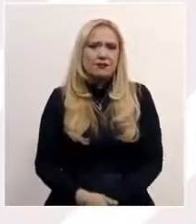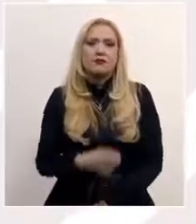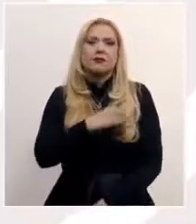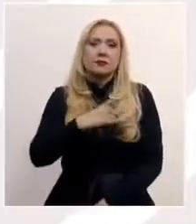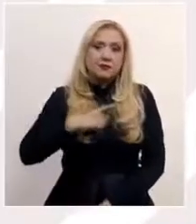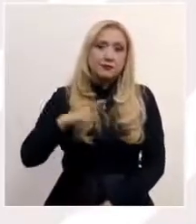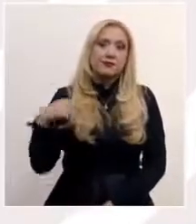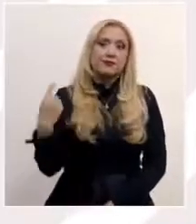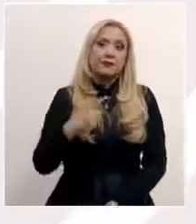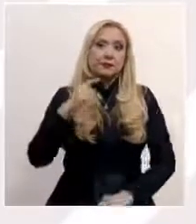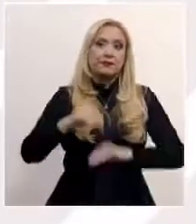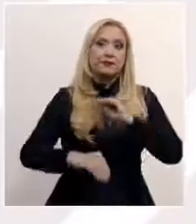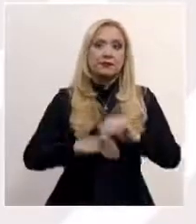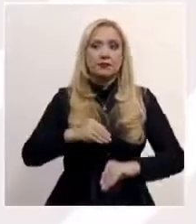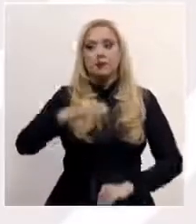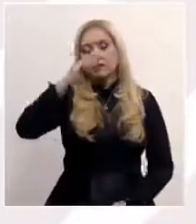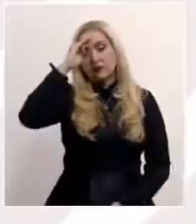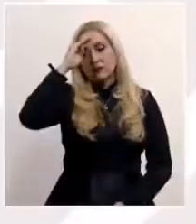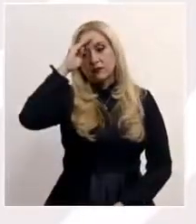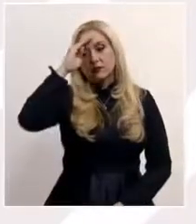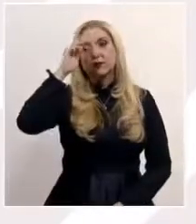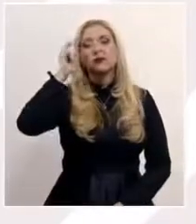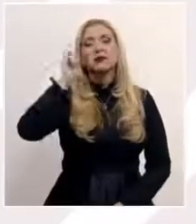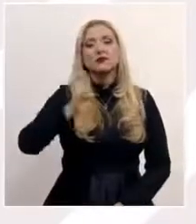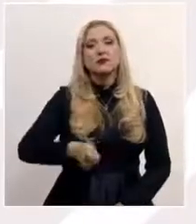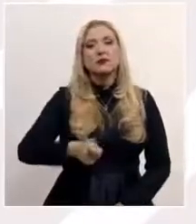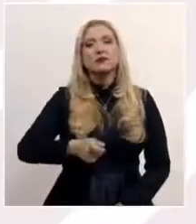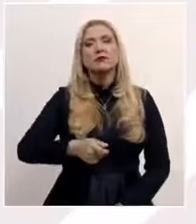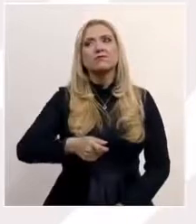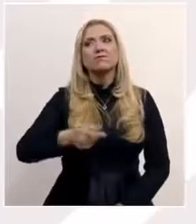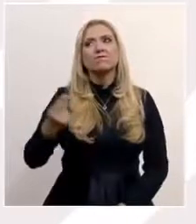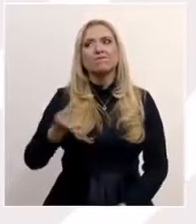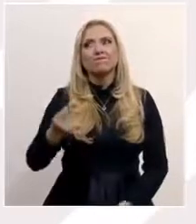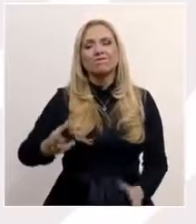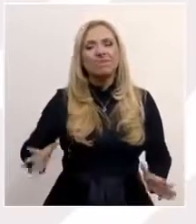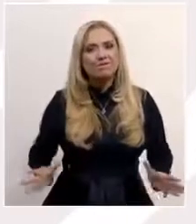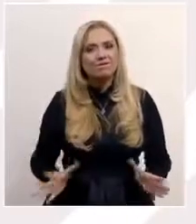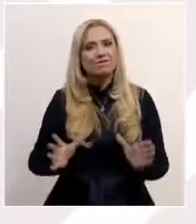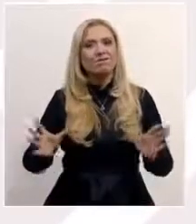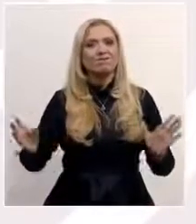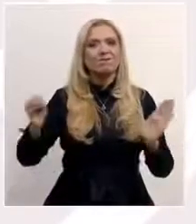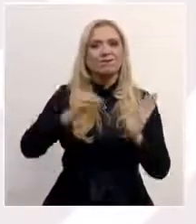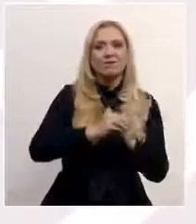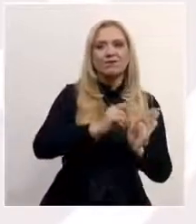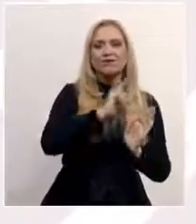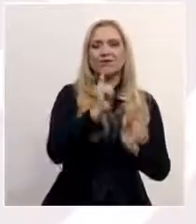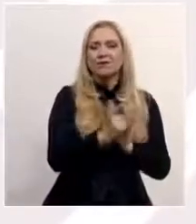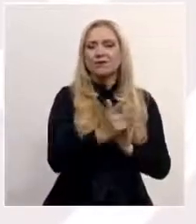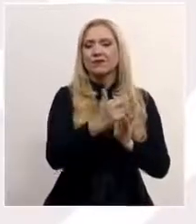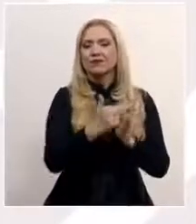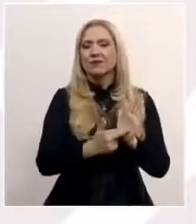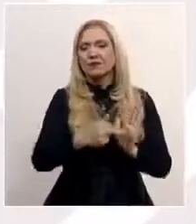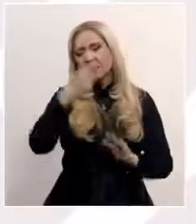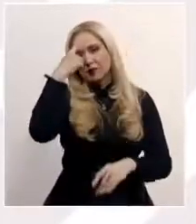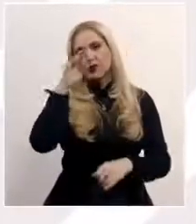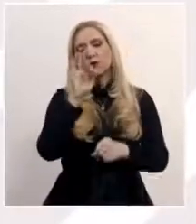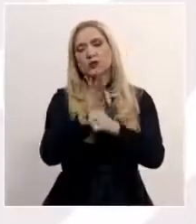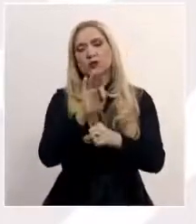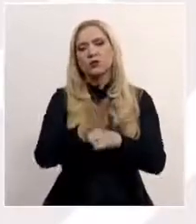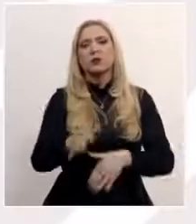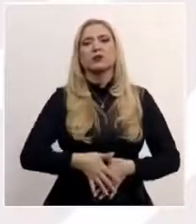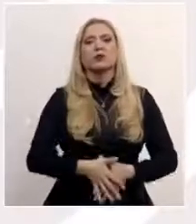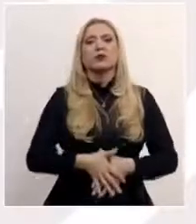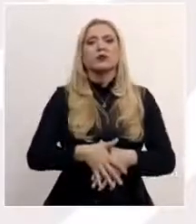eso y creo que sobre todo, insisto, es tratar de impulsar políticas públicas que sean integrales para proteger el embarazo